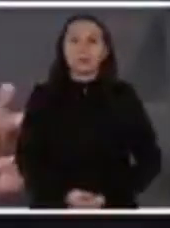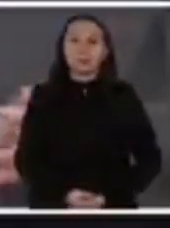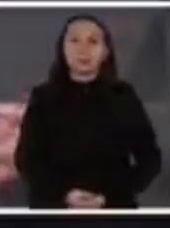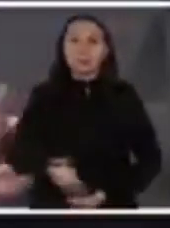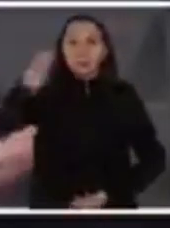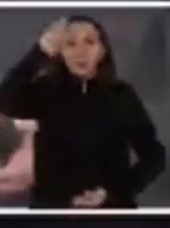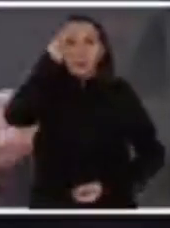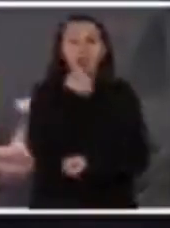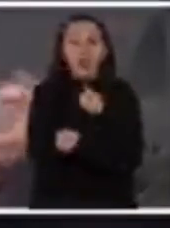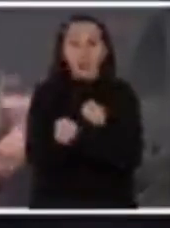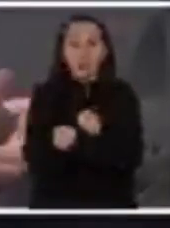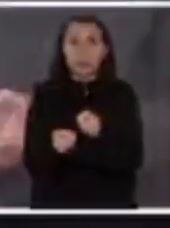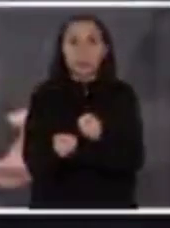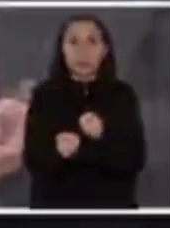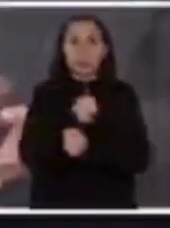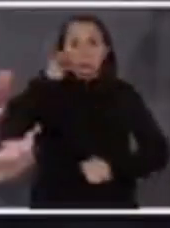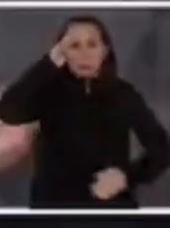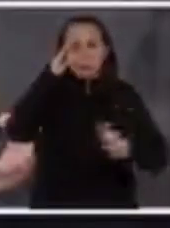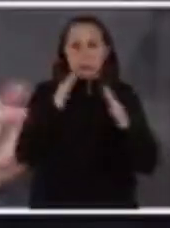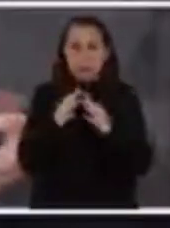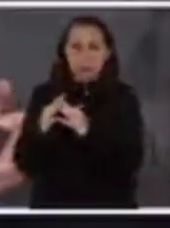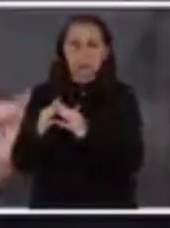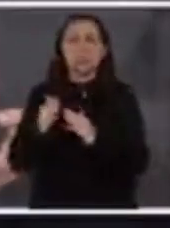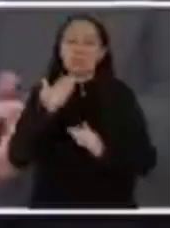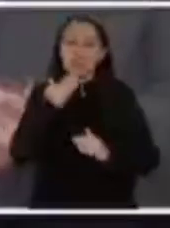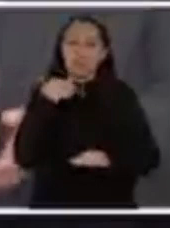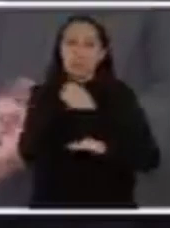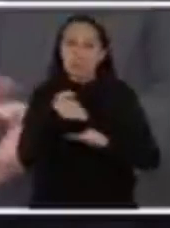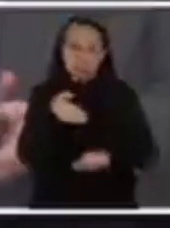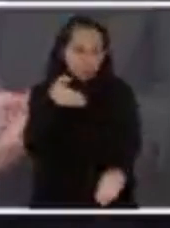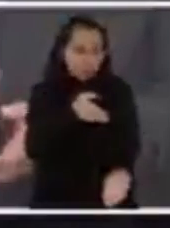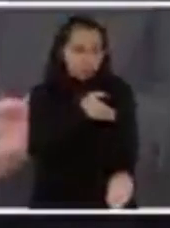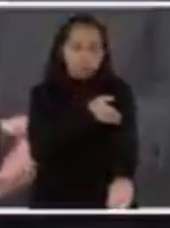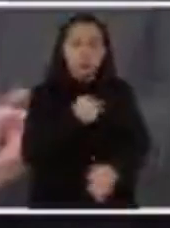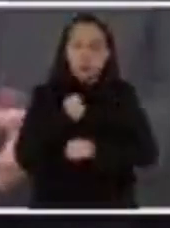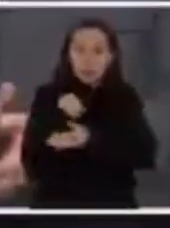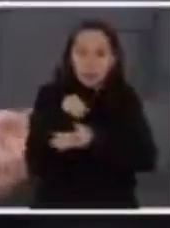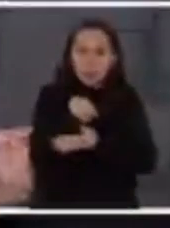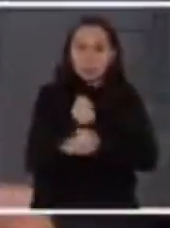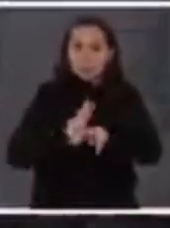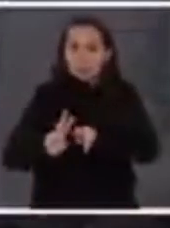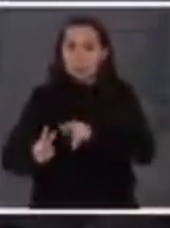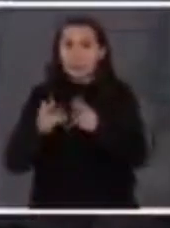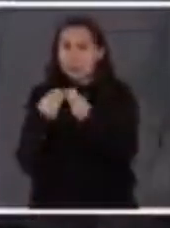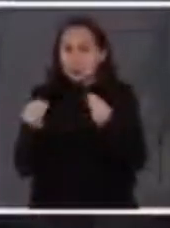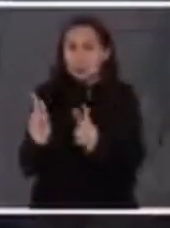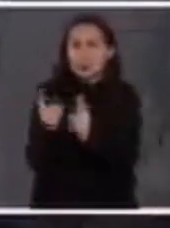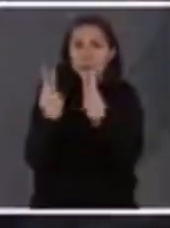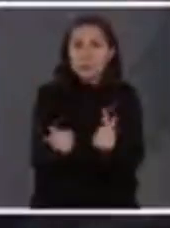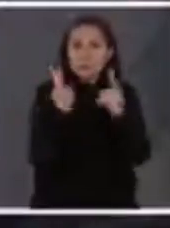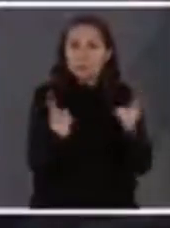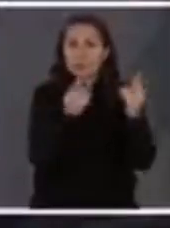A carabineros, a nuestras Fuerzas Armadas, que se han desplegado por todo el territorio y han realizado ya cientos de